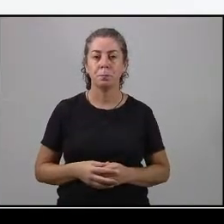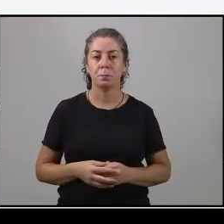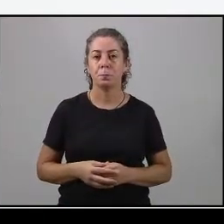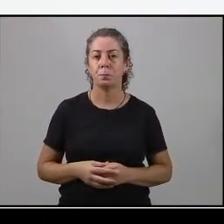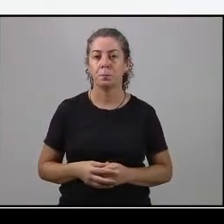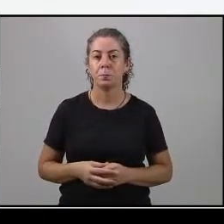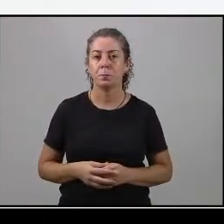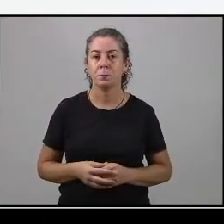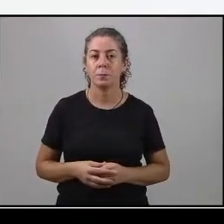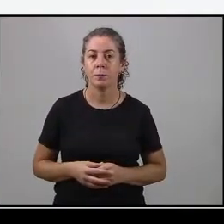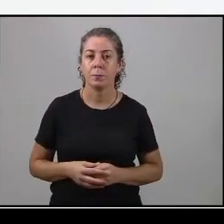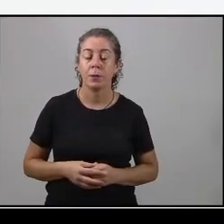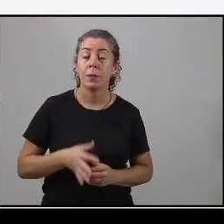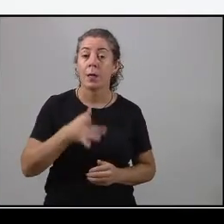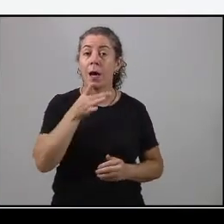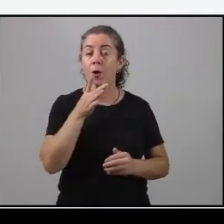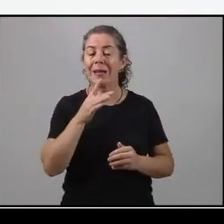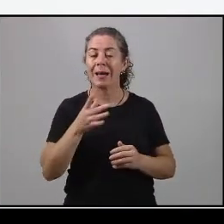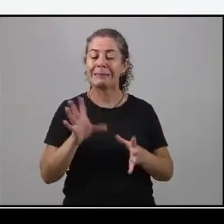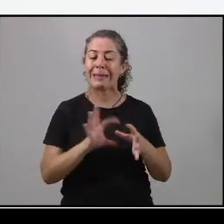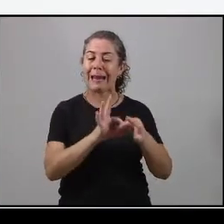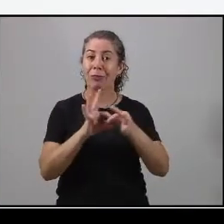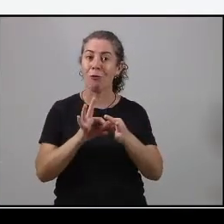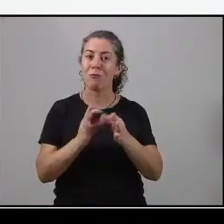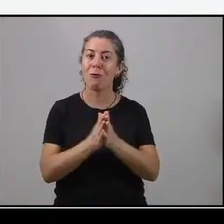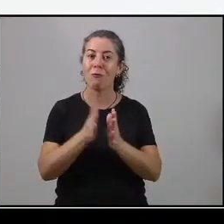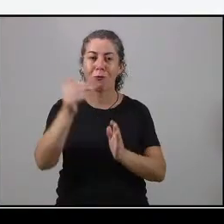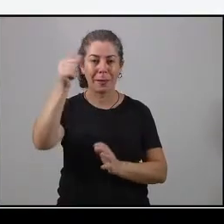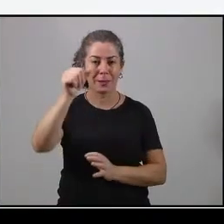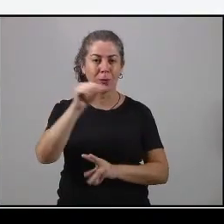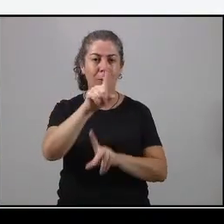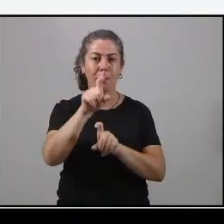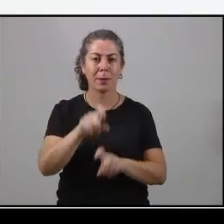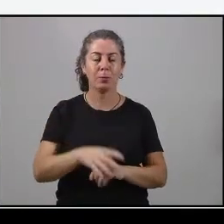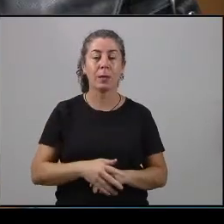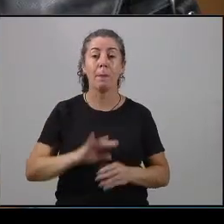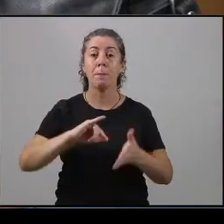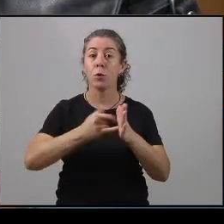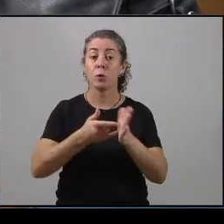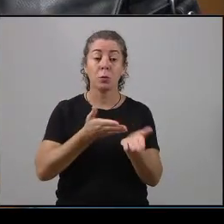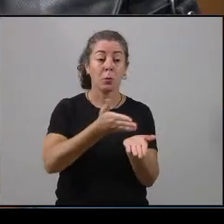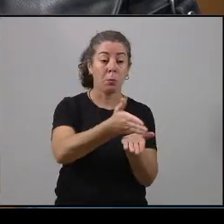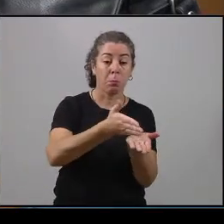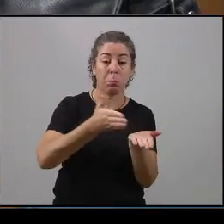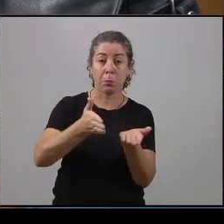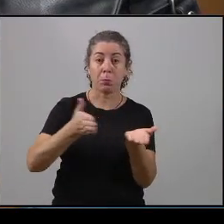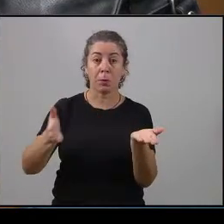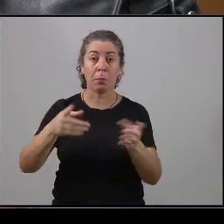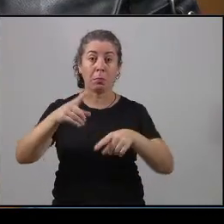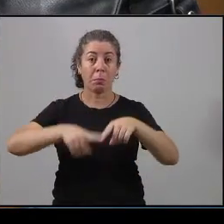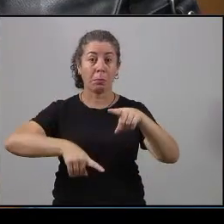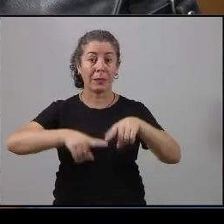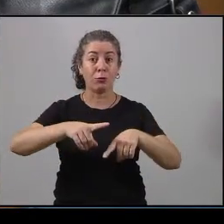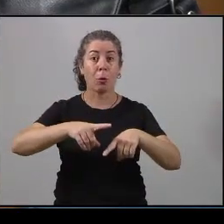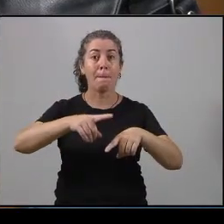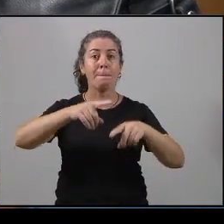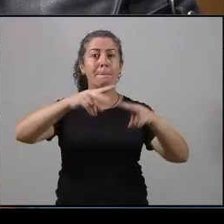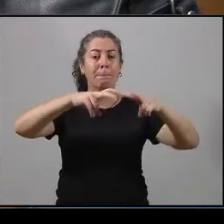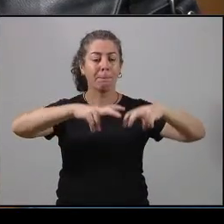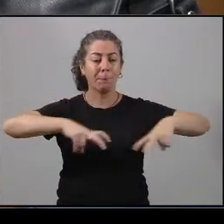Sí, a raíz de la pregunta del compañero. Sí. Había varios proyectos paralelos dependiendo de esa mina. Me gustaría saber,